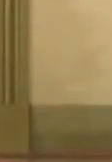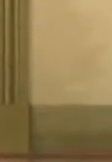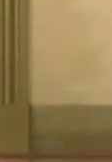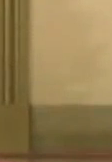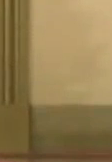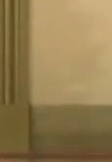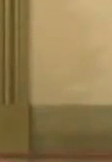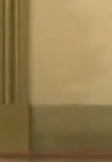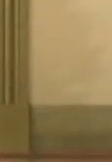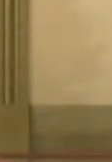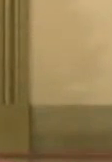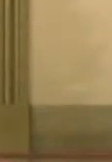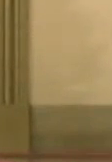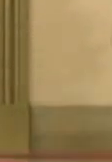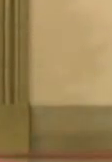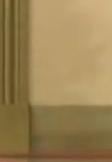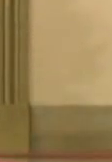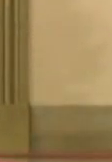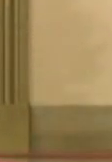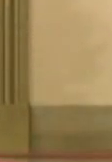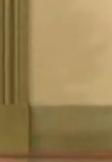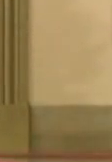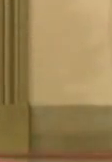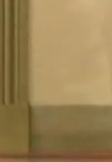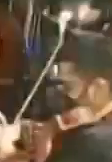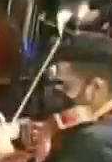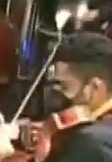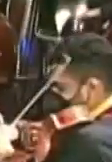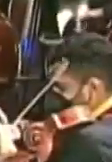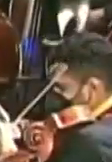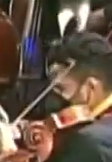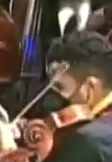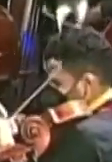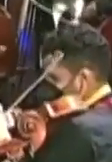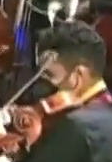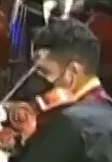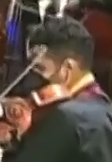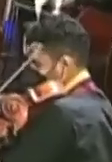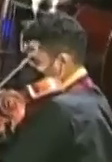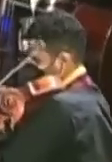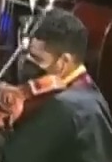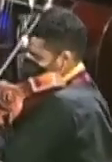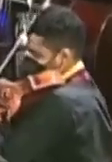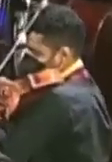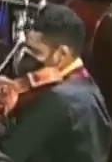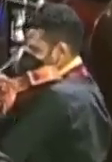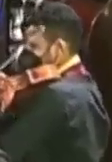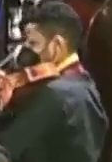Thank you.